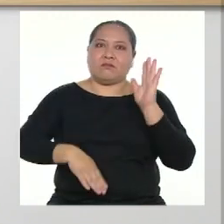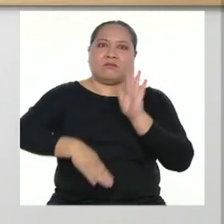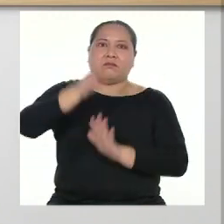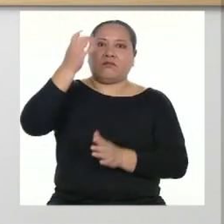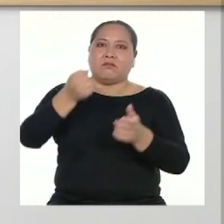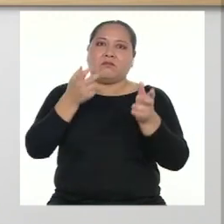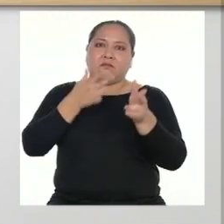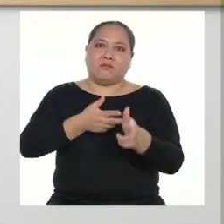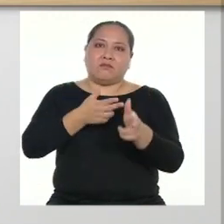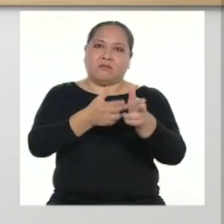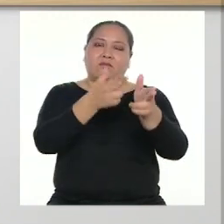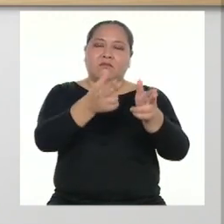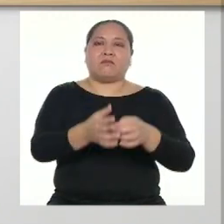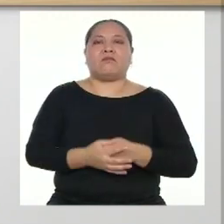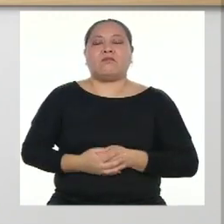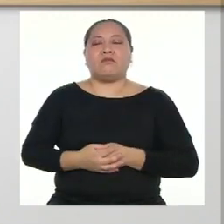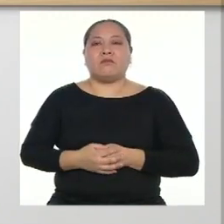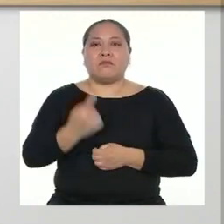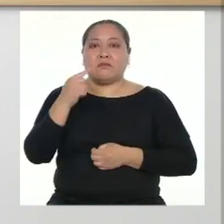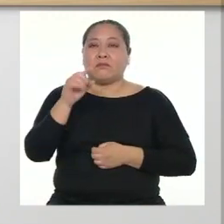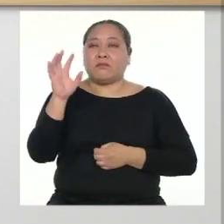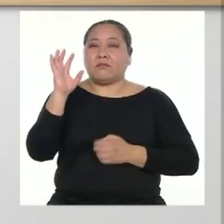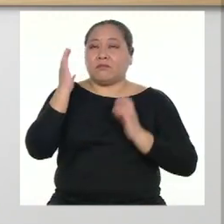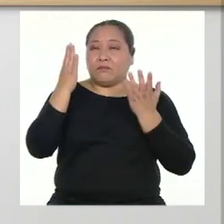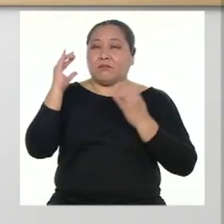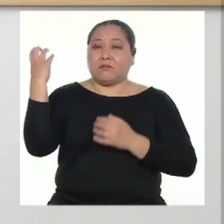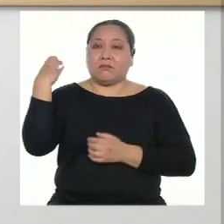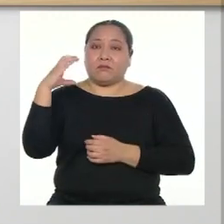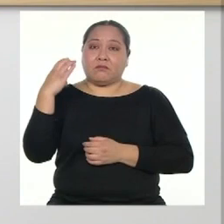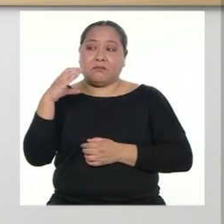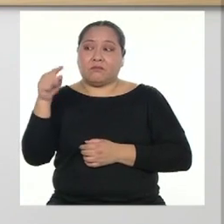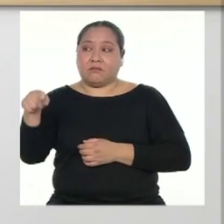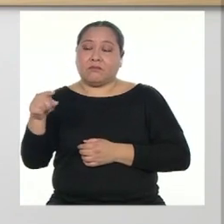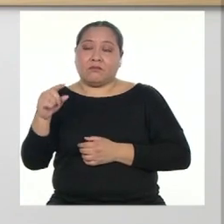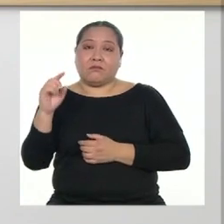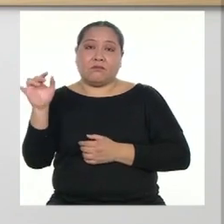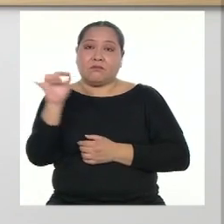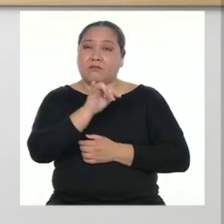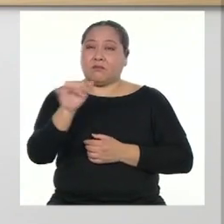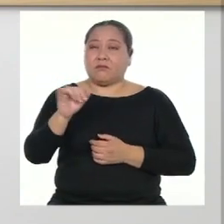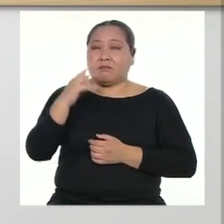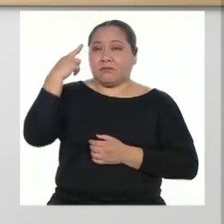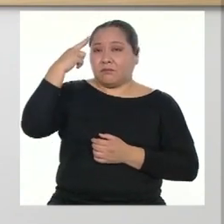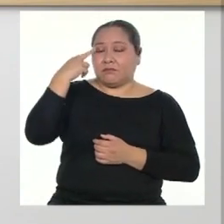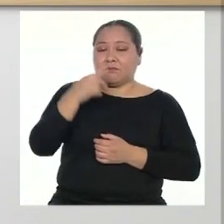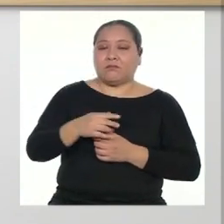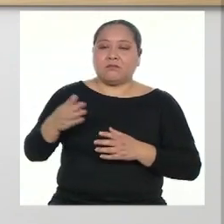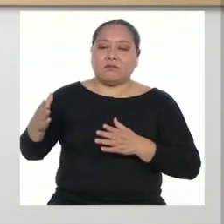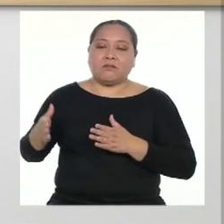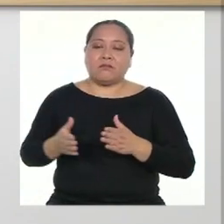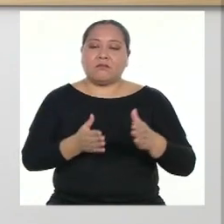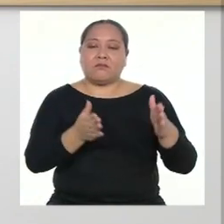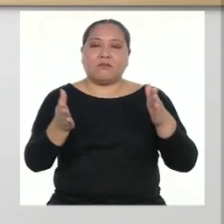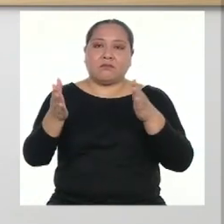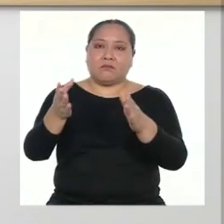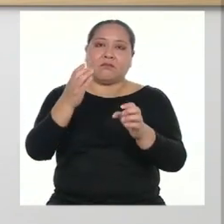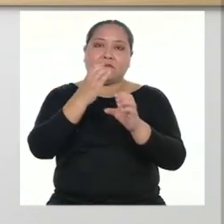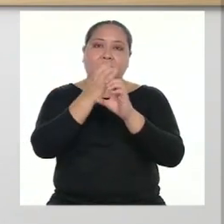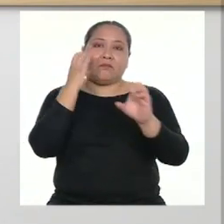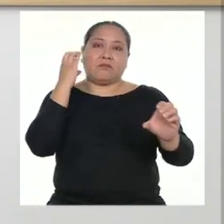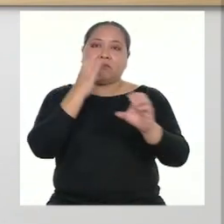congestionada. Como con Colombia, las razones son parecidas. Un sistema de transporte